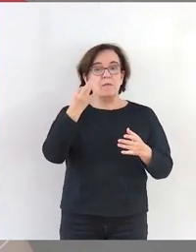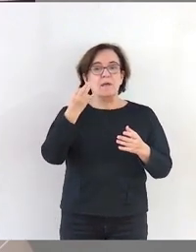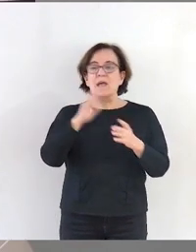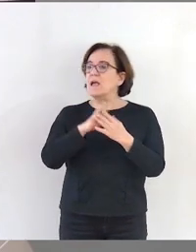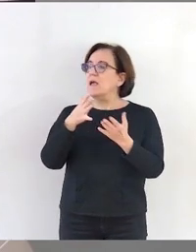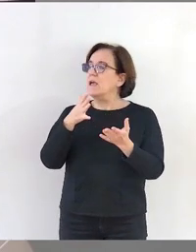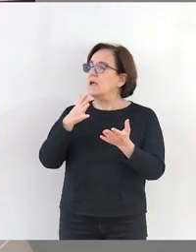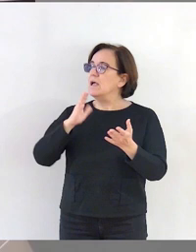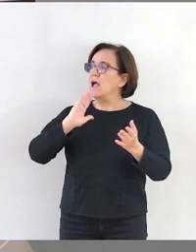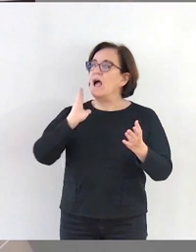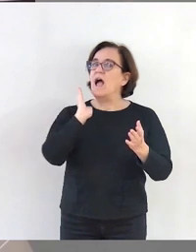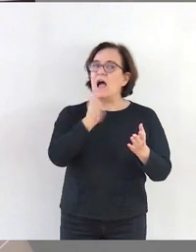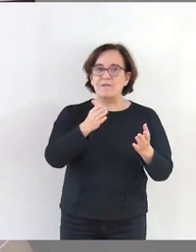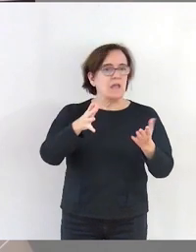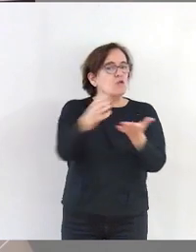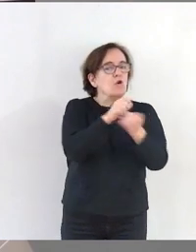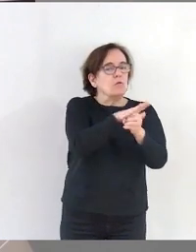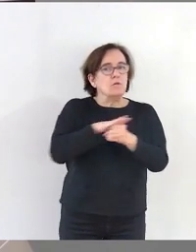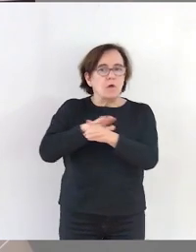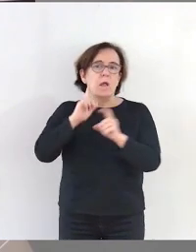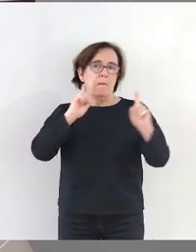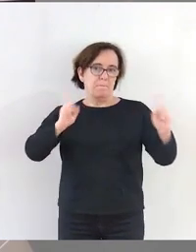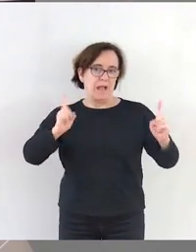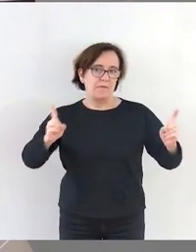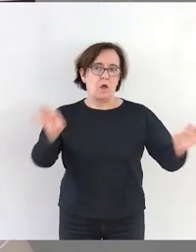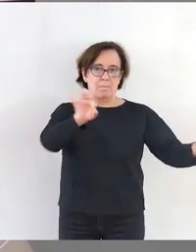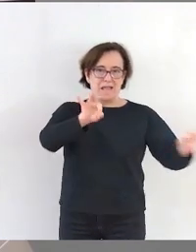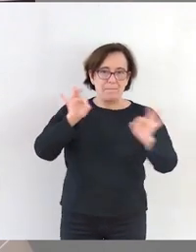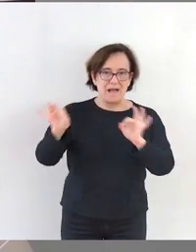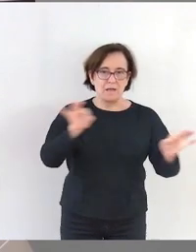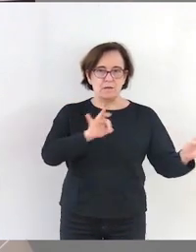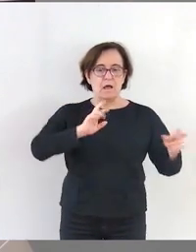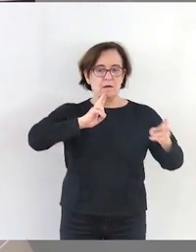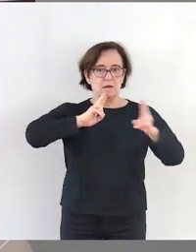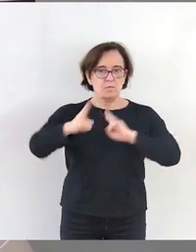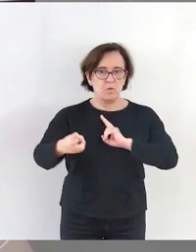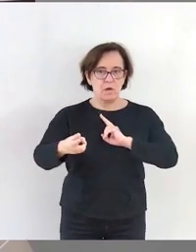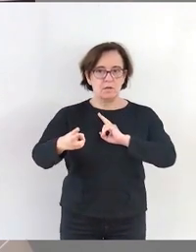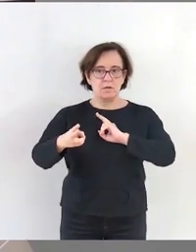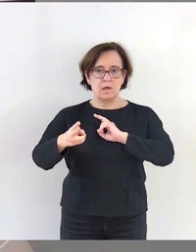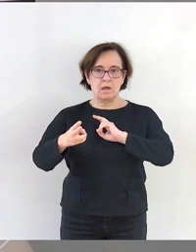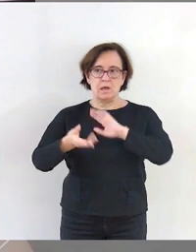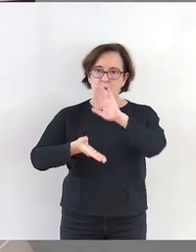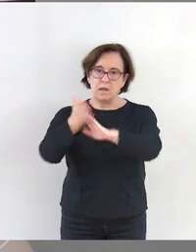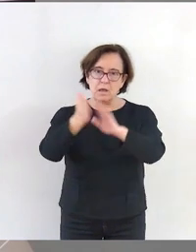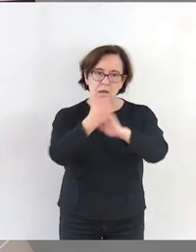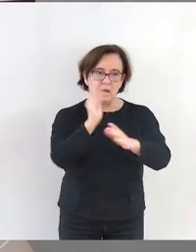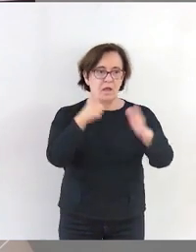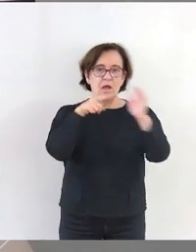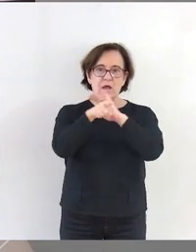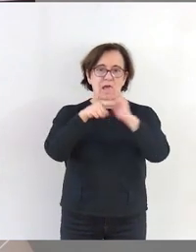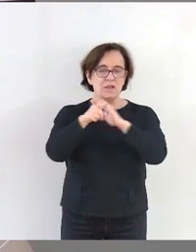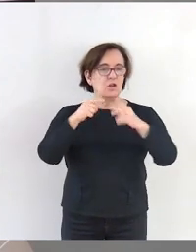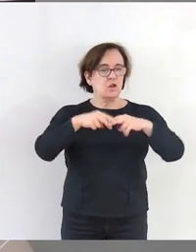todos los ámbitos de de esa gestión No desde la prevención la preparación la respuesta al desplazamiento la gestión de